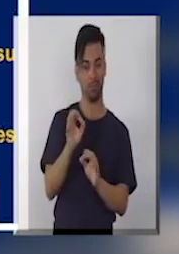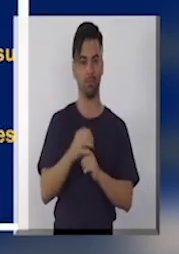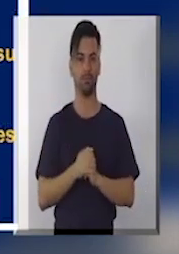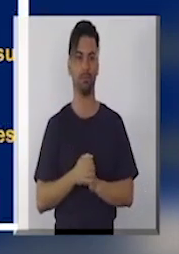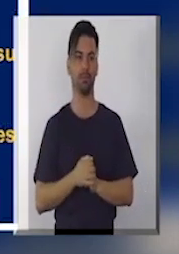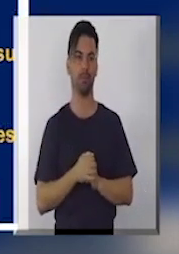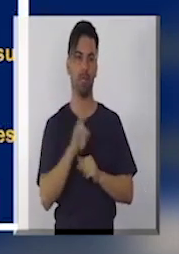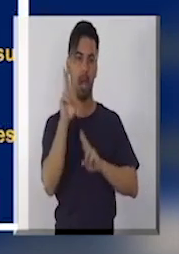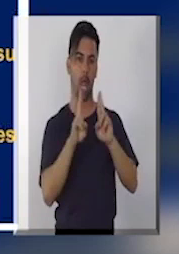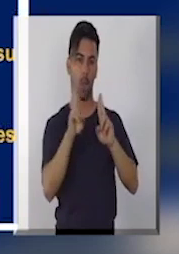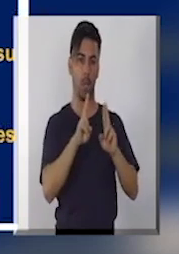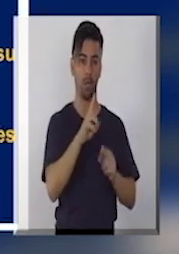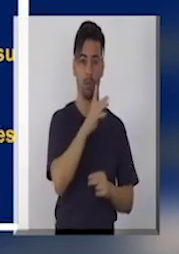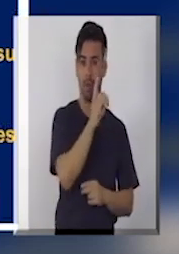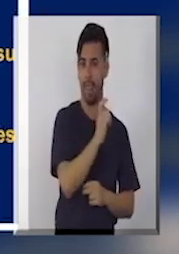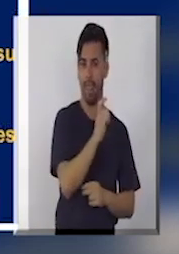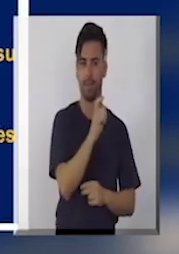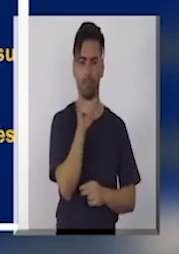relaciones.